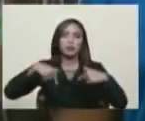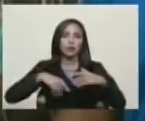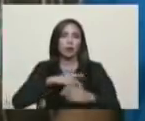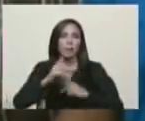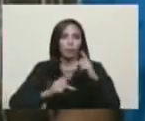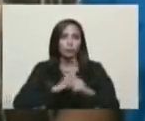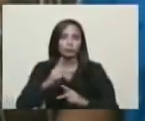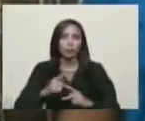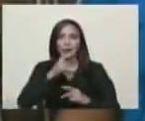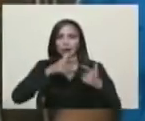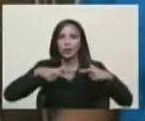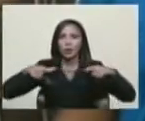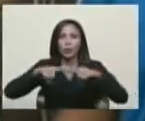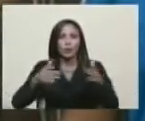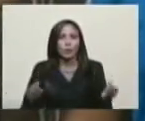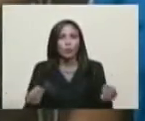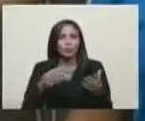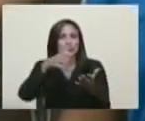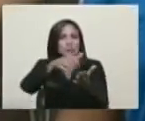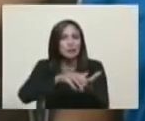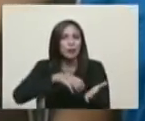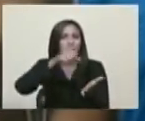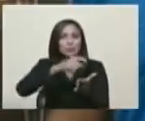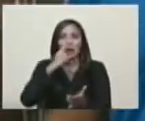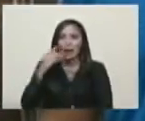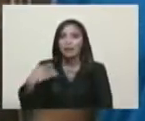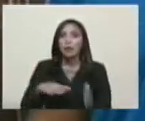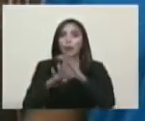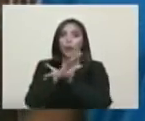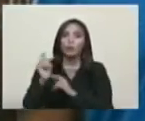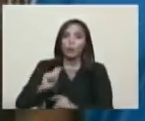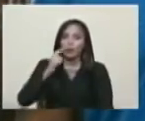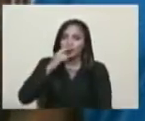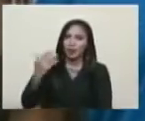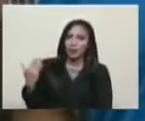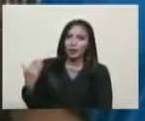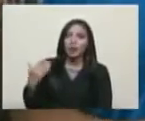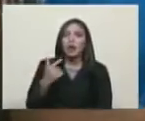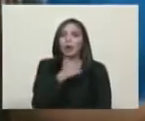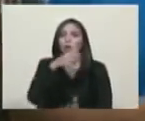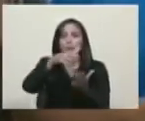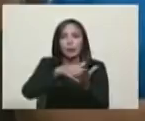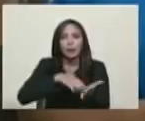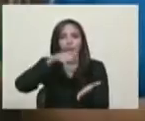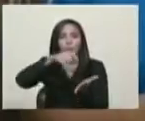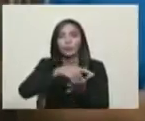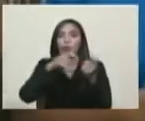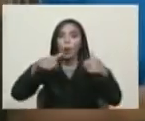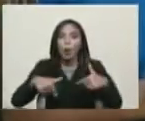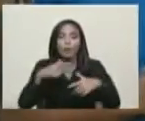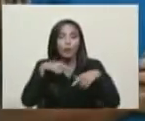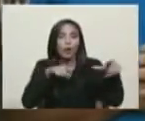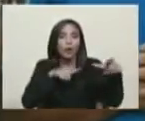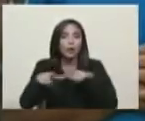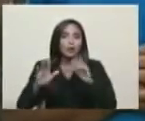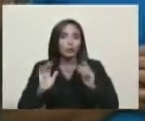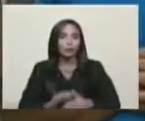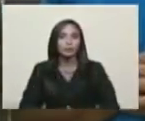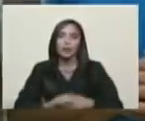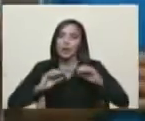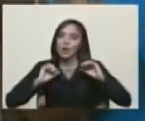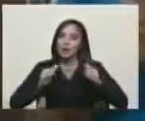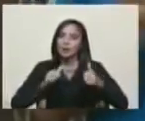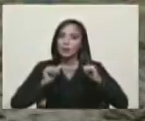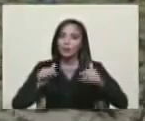siembra impresionante que estuvimos hace 4 meses y hoy podemos decir misión cumplida, inició